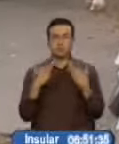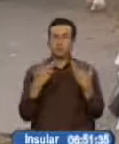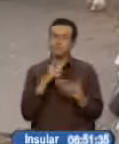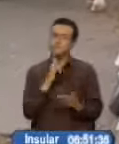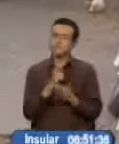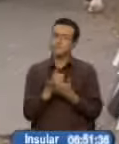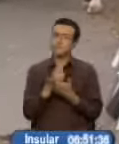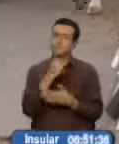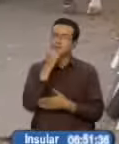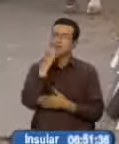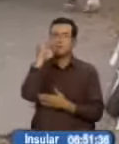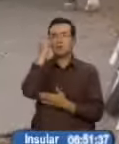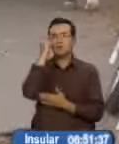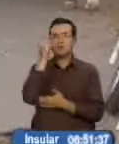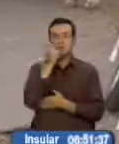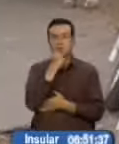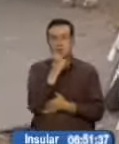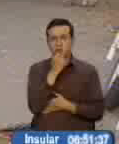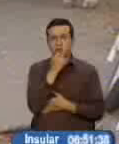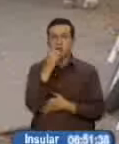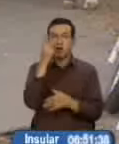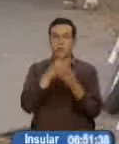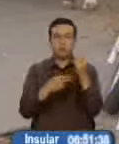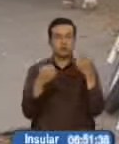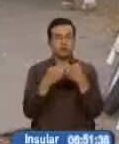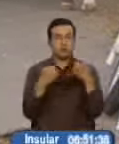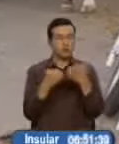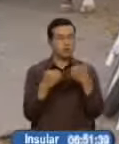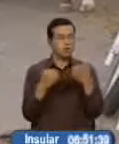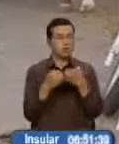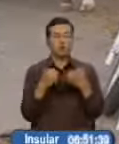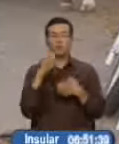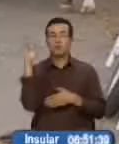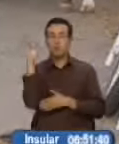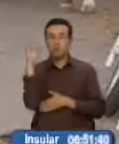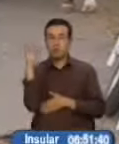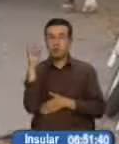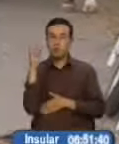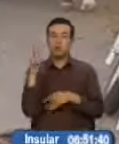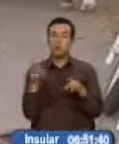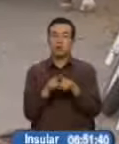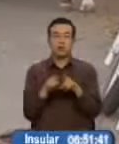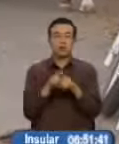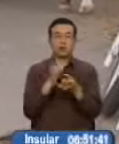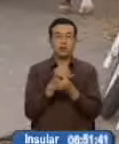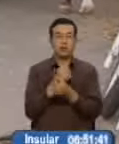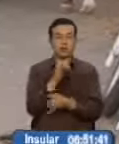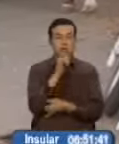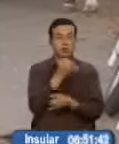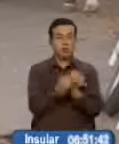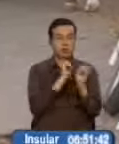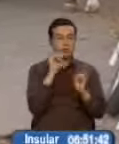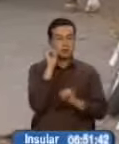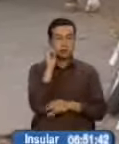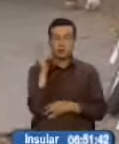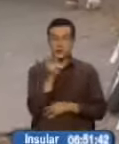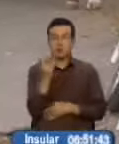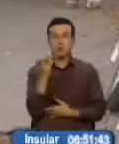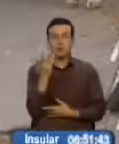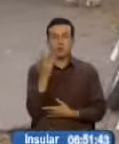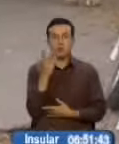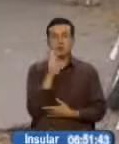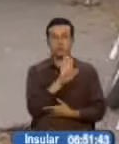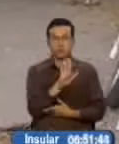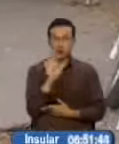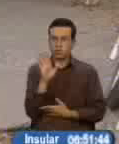y colegíamos en la idea de que ambos equipos, tanto el Verdolaga de Colombia como los Rayados del Valle, el Independiente del Valle, corren